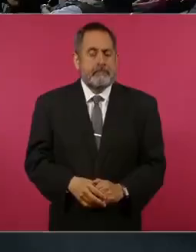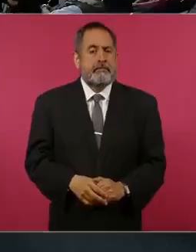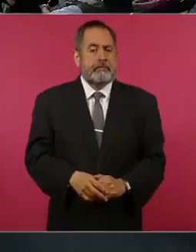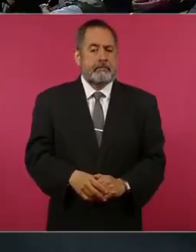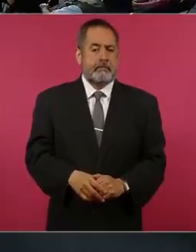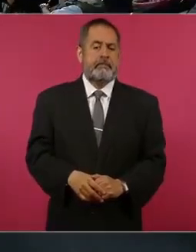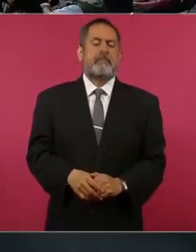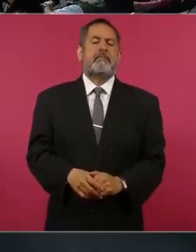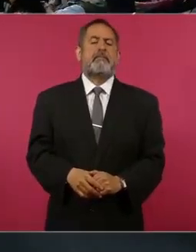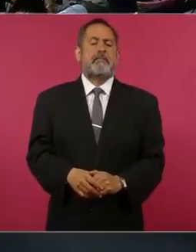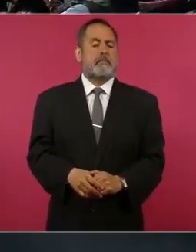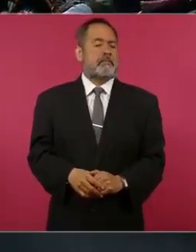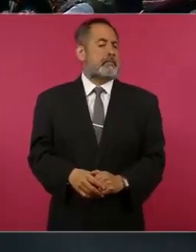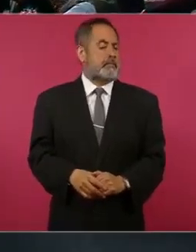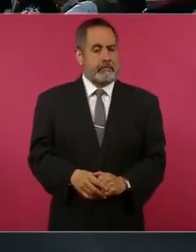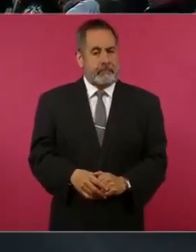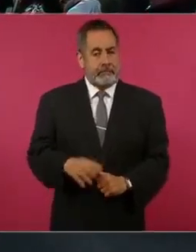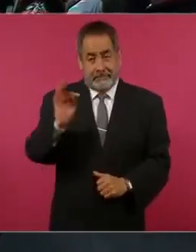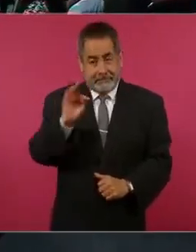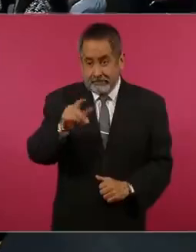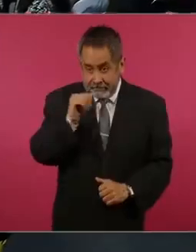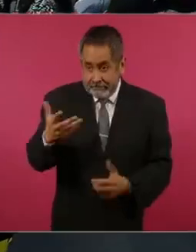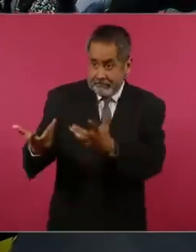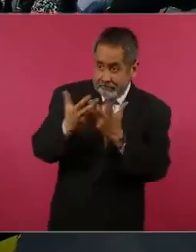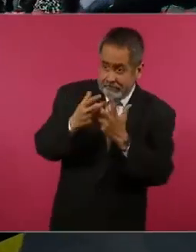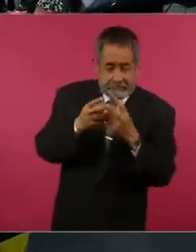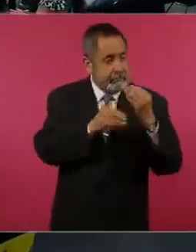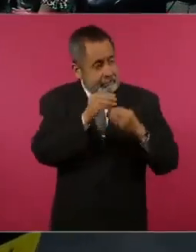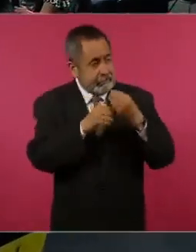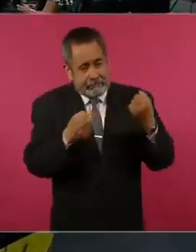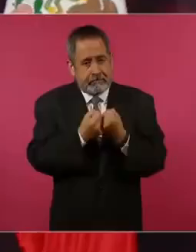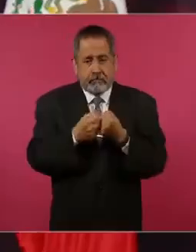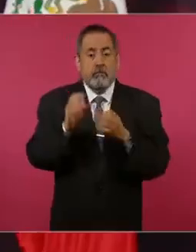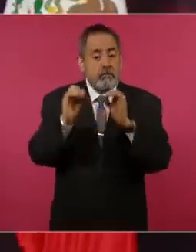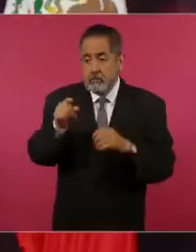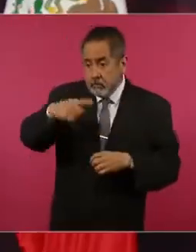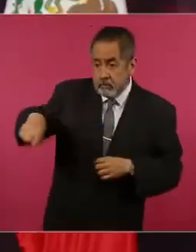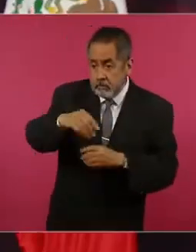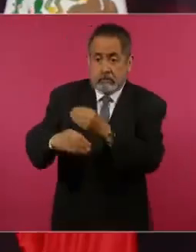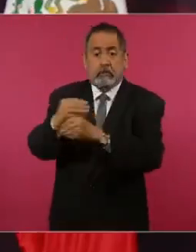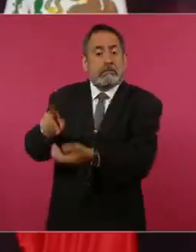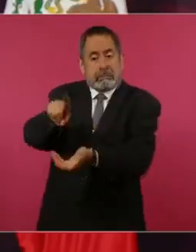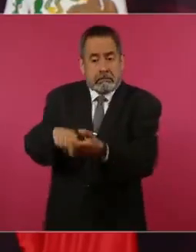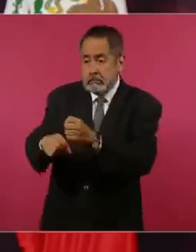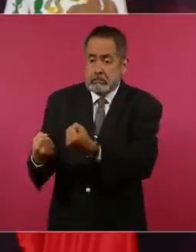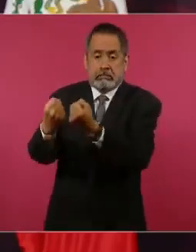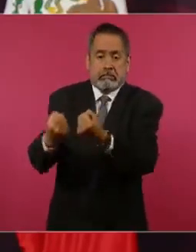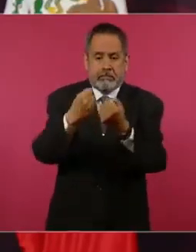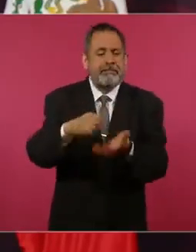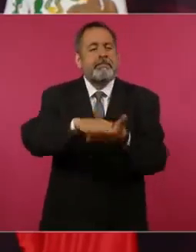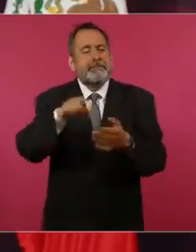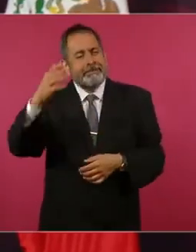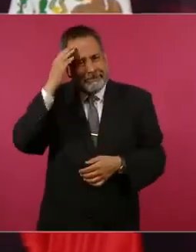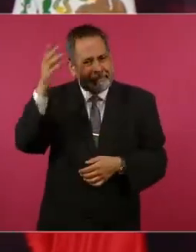porque si no empiezan, ¿no?, las confrontaciones entre el mismo pueblo. Esto que está sucediendo en